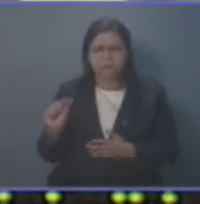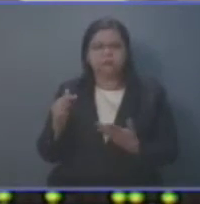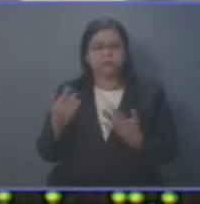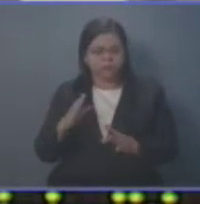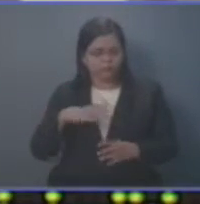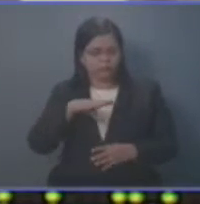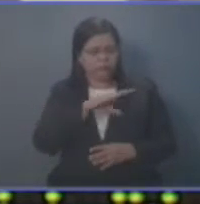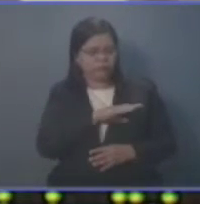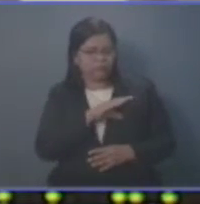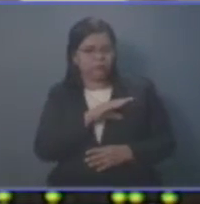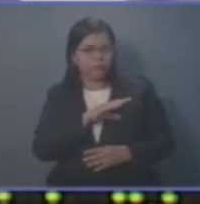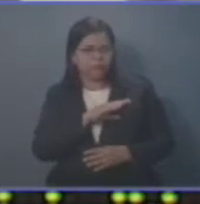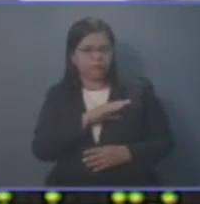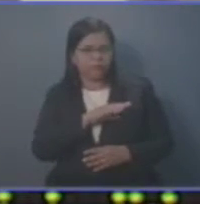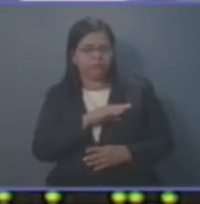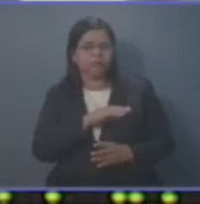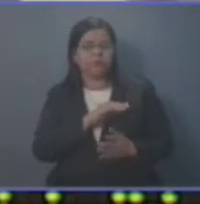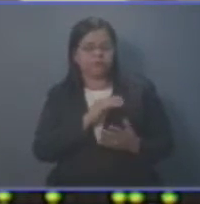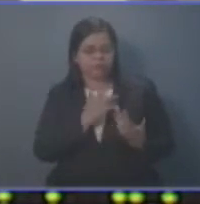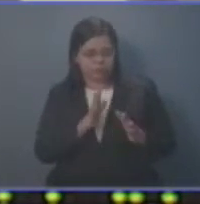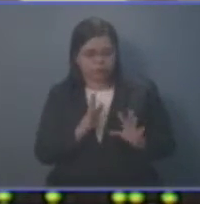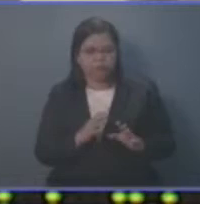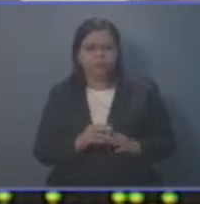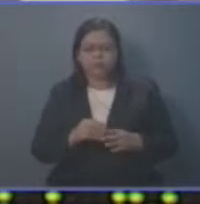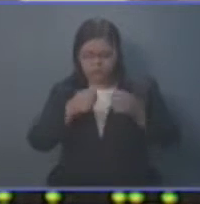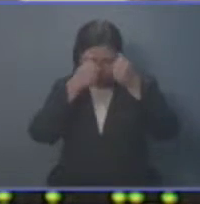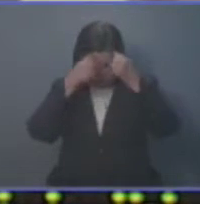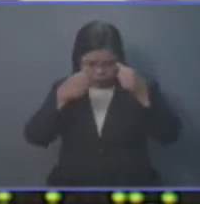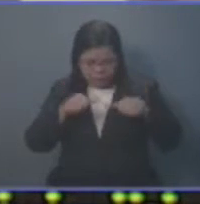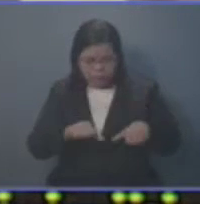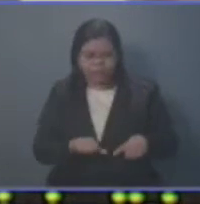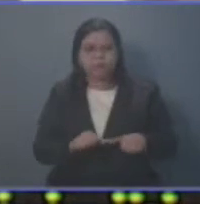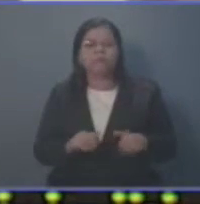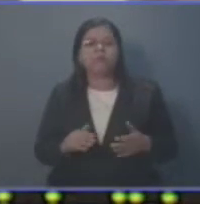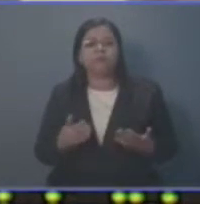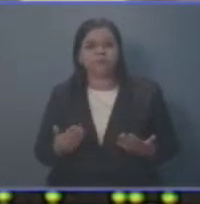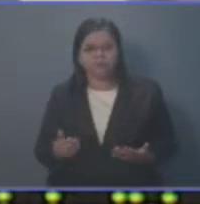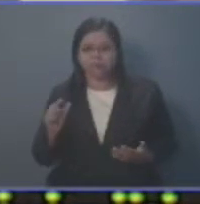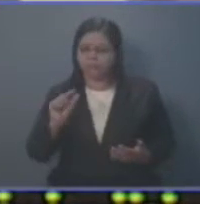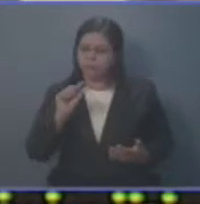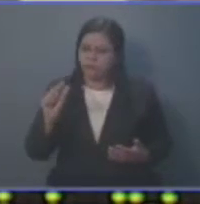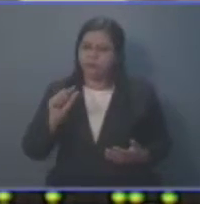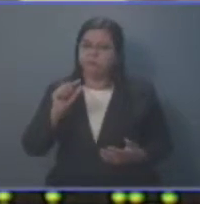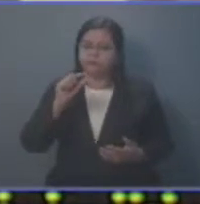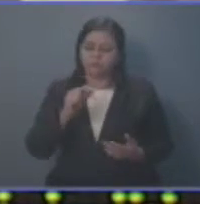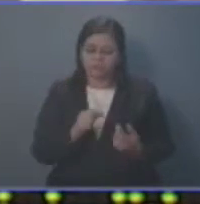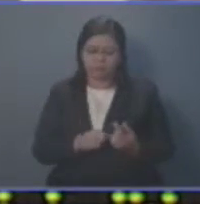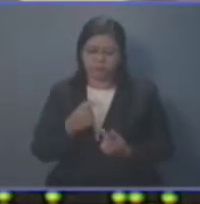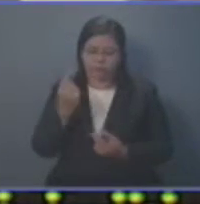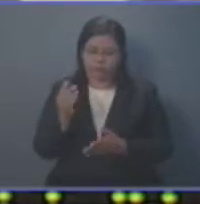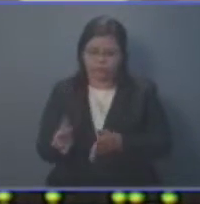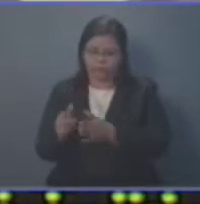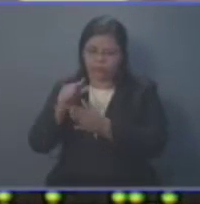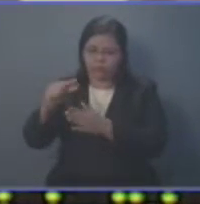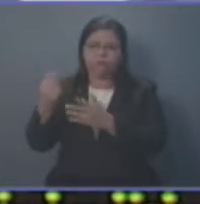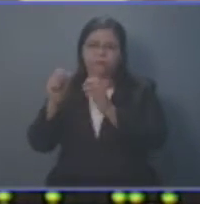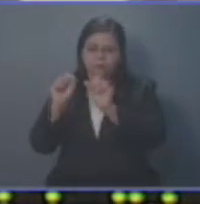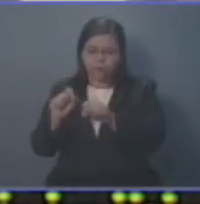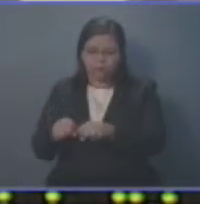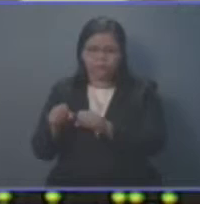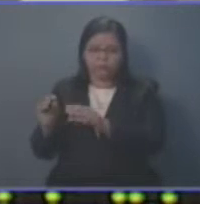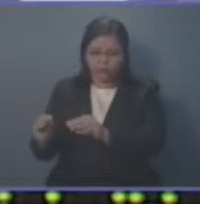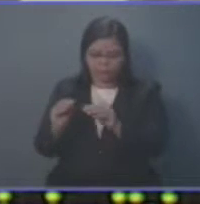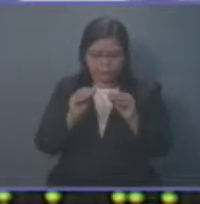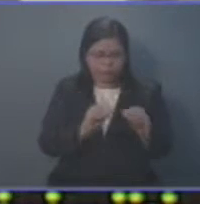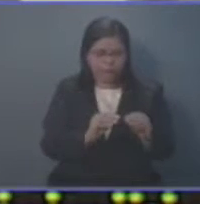Consejo Ejecutivo del aludido fideicomiso acordó al respecto autorizar al fiduciario para que pueda trasladar al